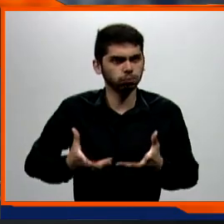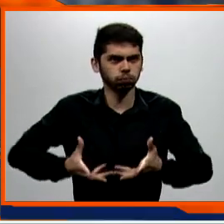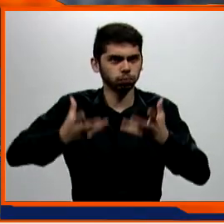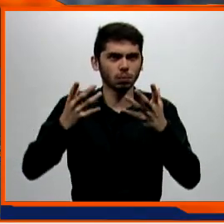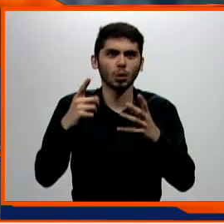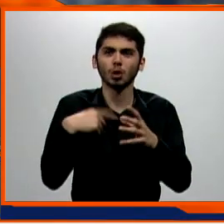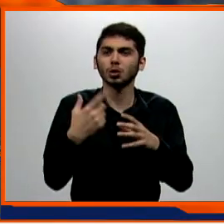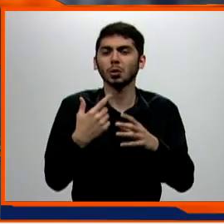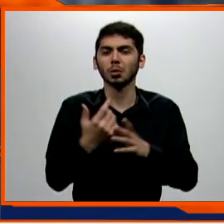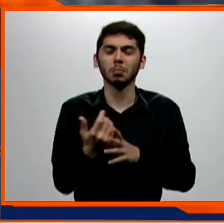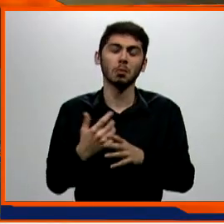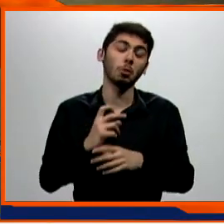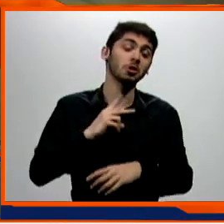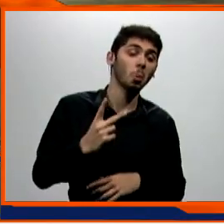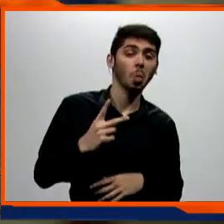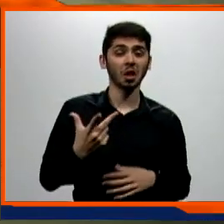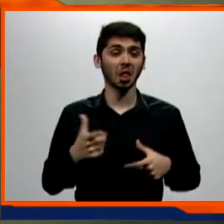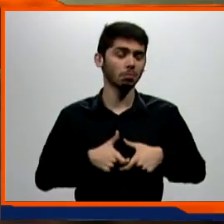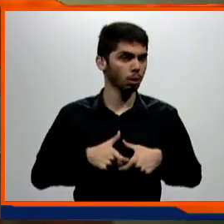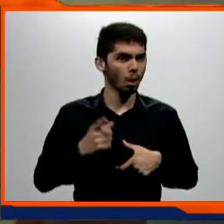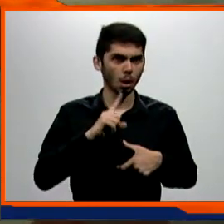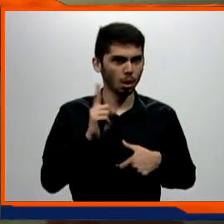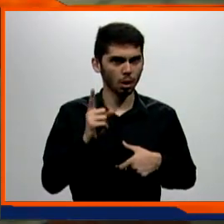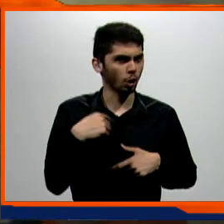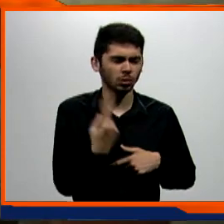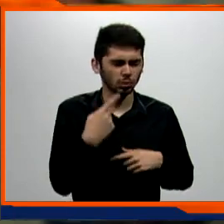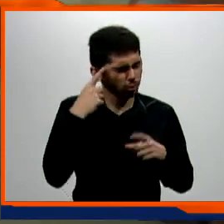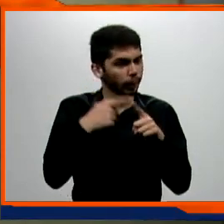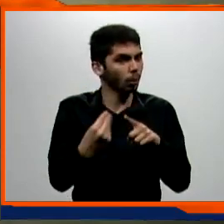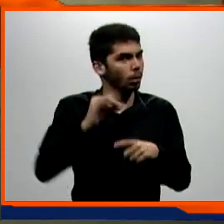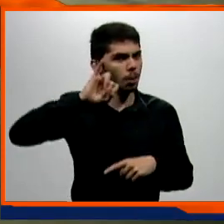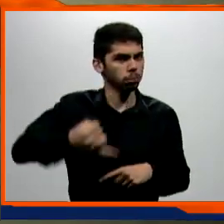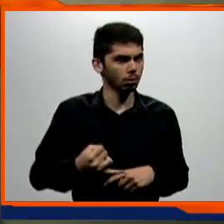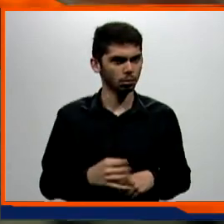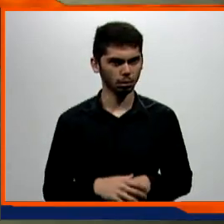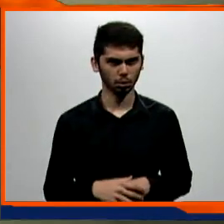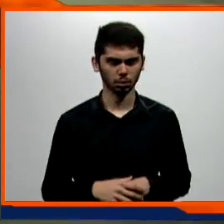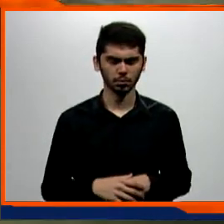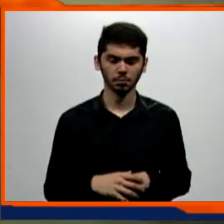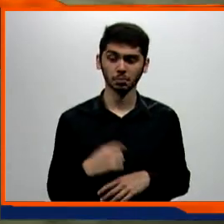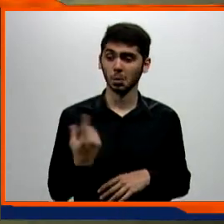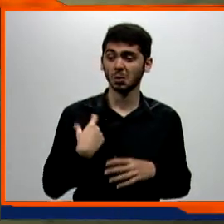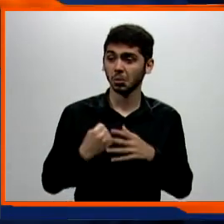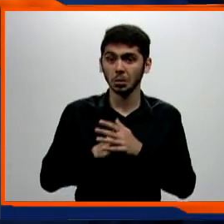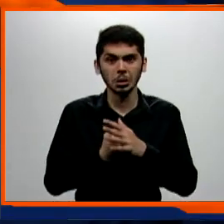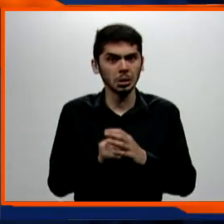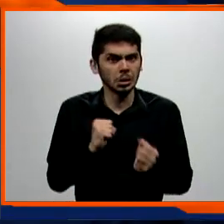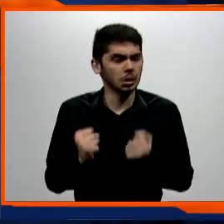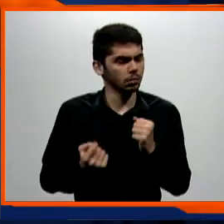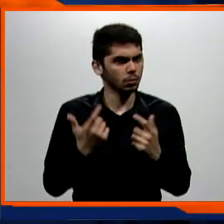podio, nuestro objetivo siempre es de salir campeona. Nosotros no lo sentimos como presión, sabemos que es nuestro